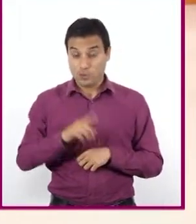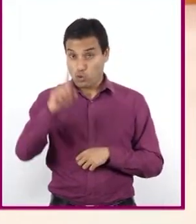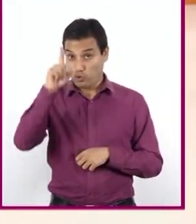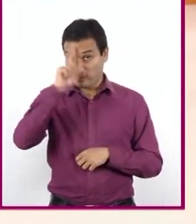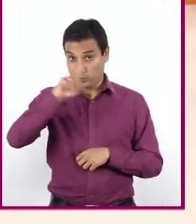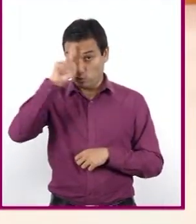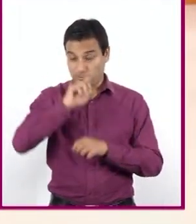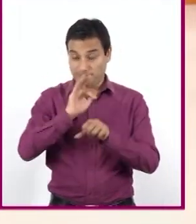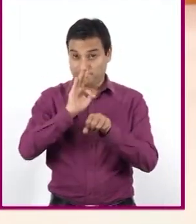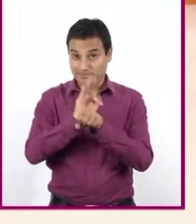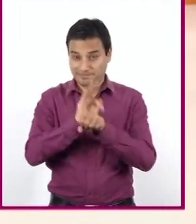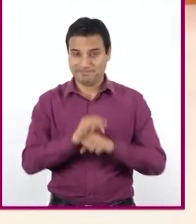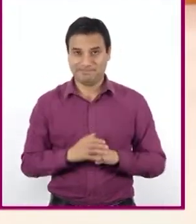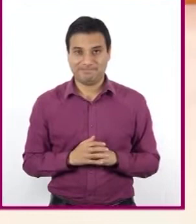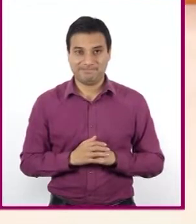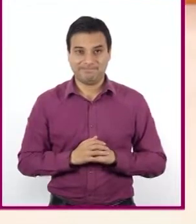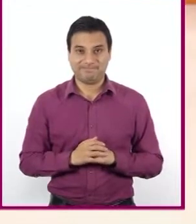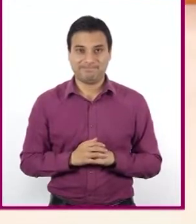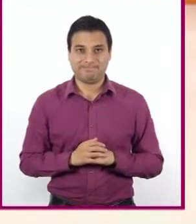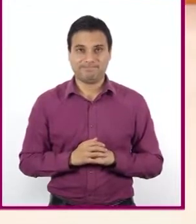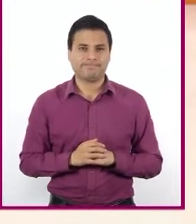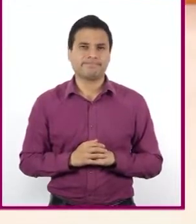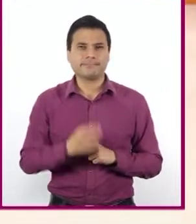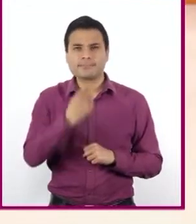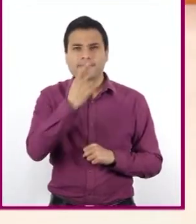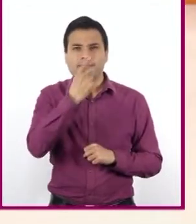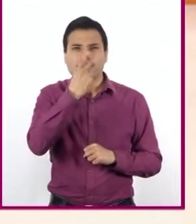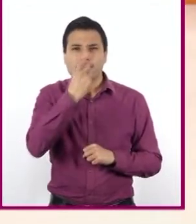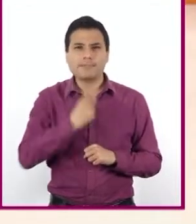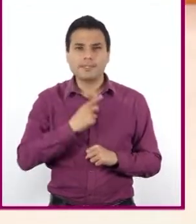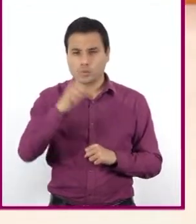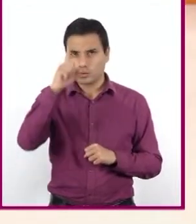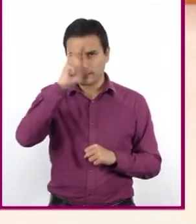respecto. ¿Qué nos puedes recomendar, Abril?